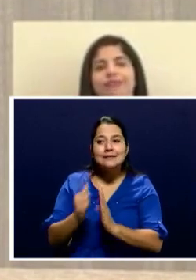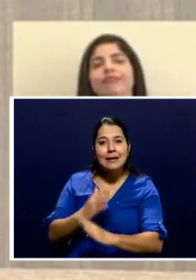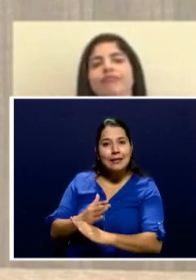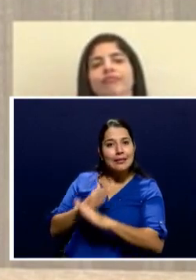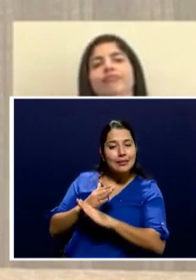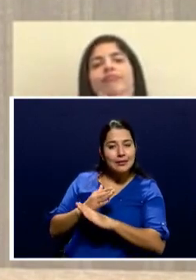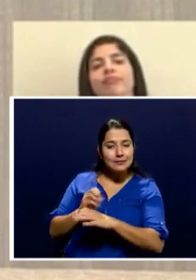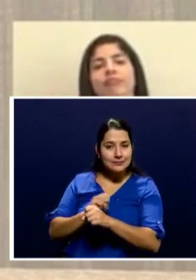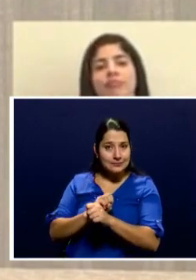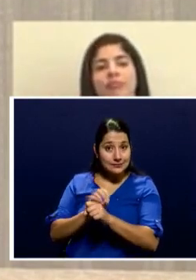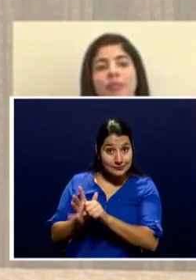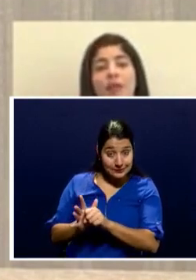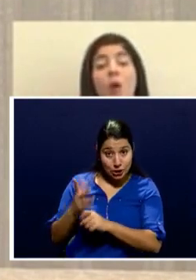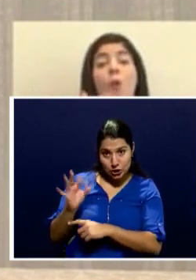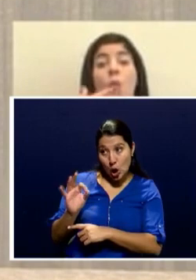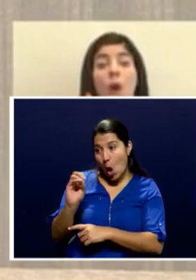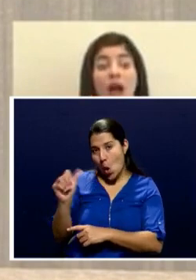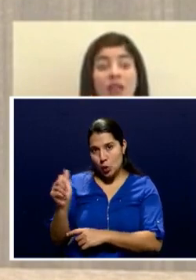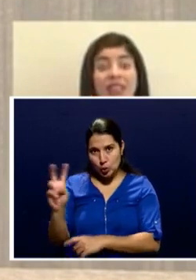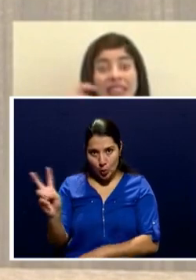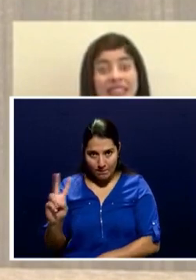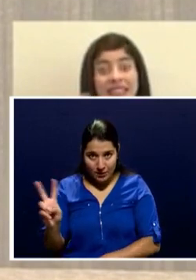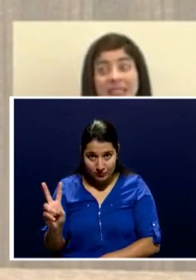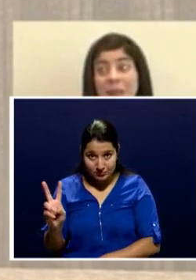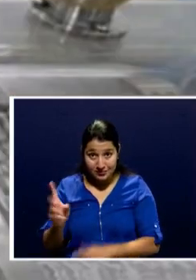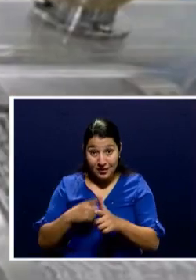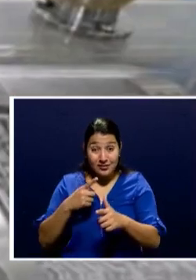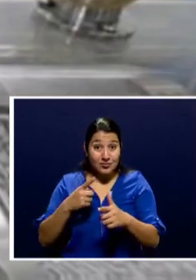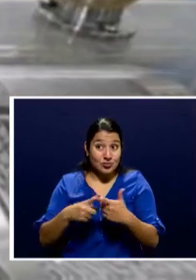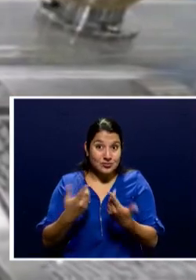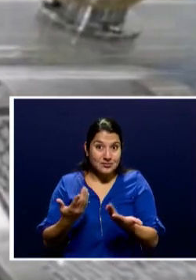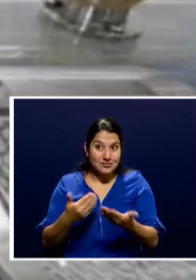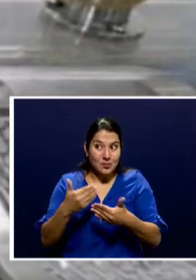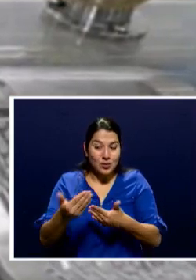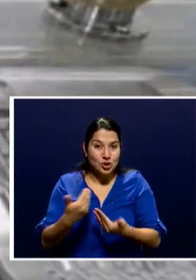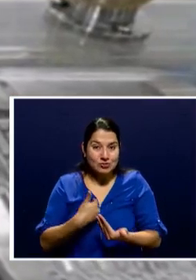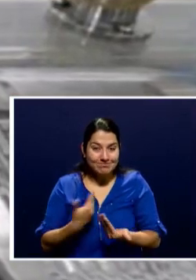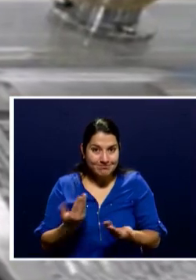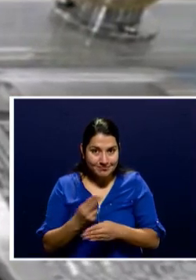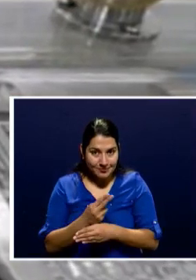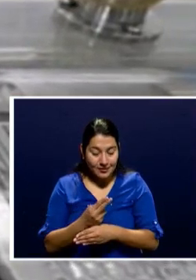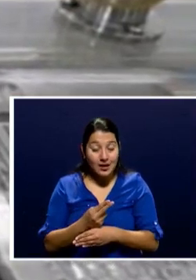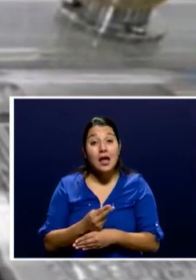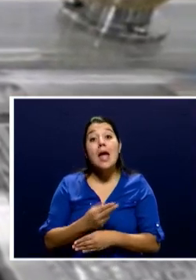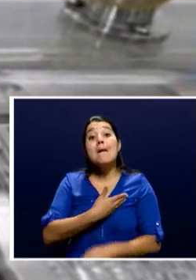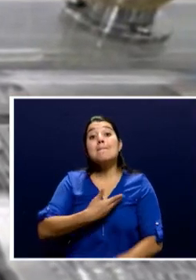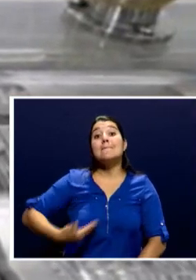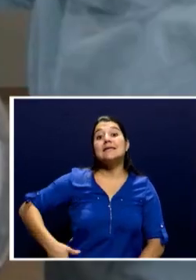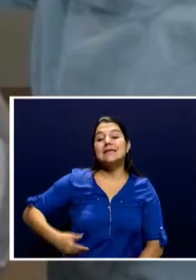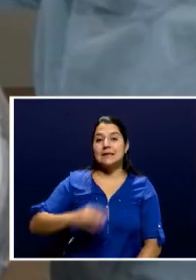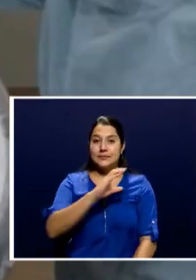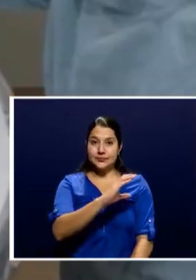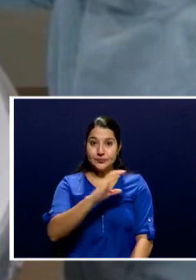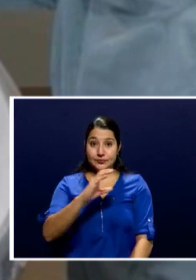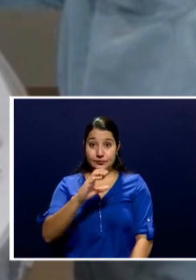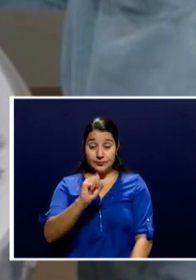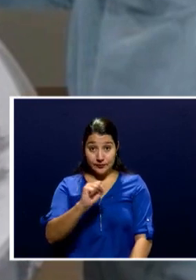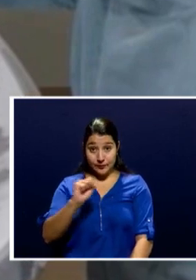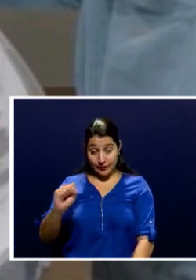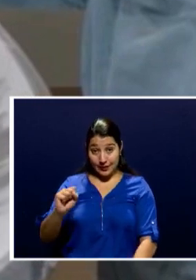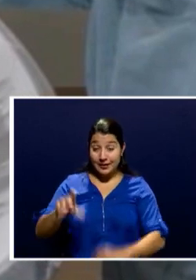está combatiendo y que en el momento que se tengan que usar ya no van a ser efectivos. Román Macaya, presidente ejecutivo de la Caja de Seguro